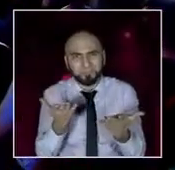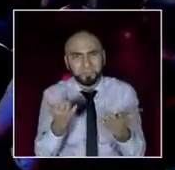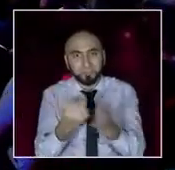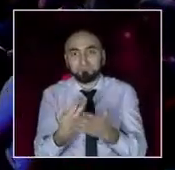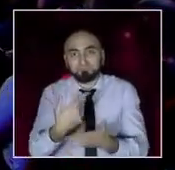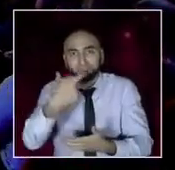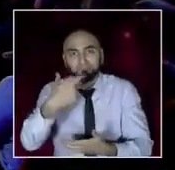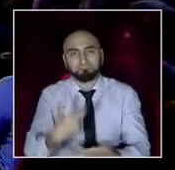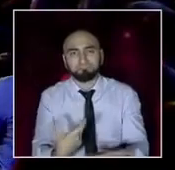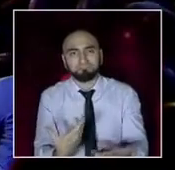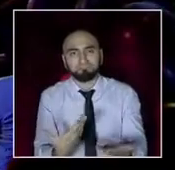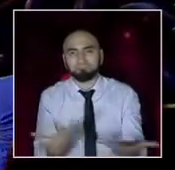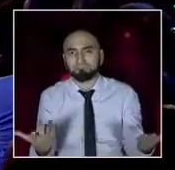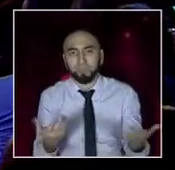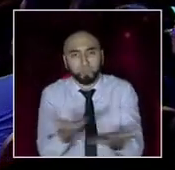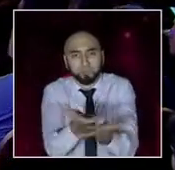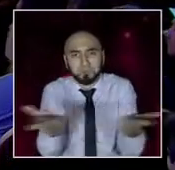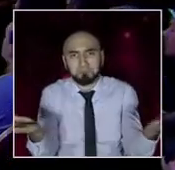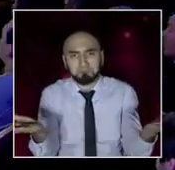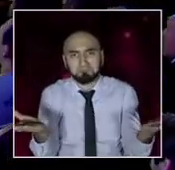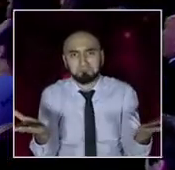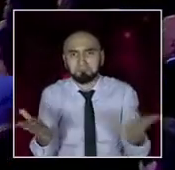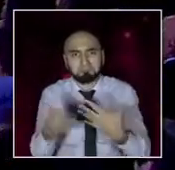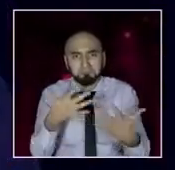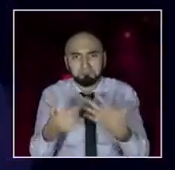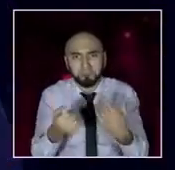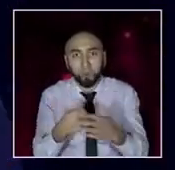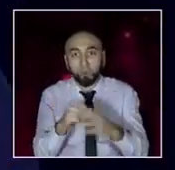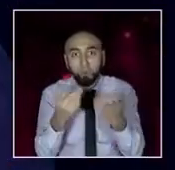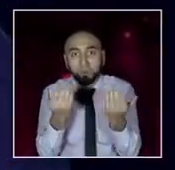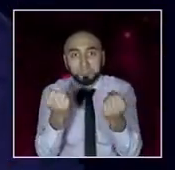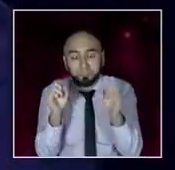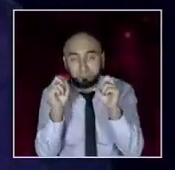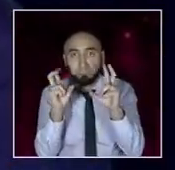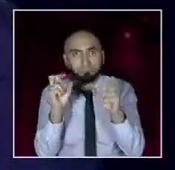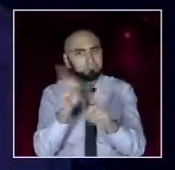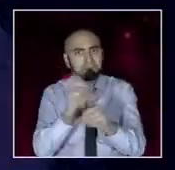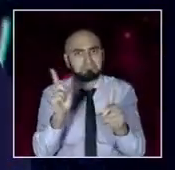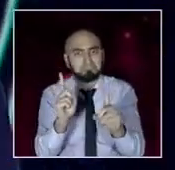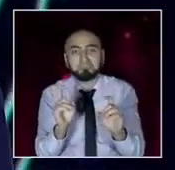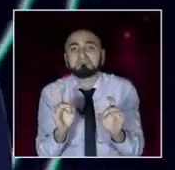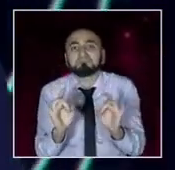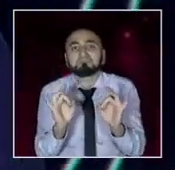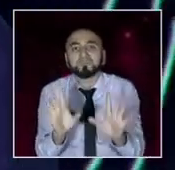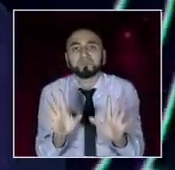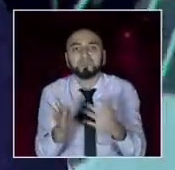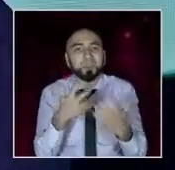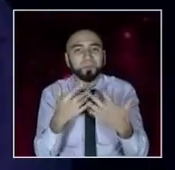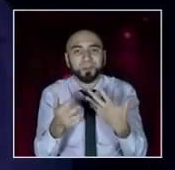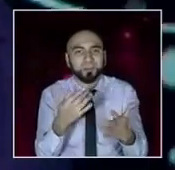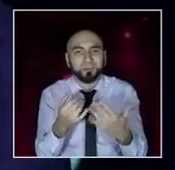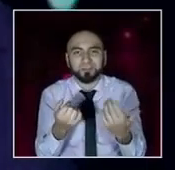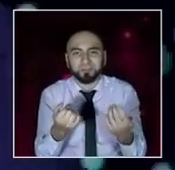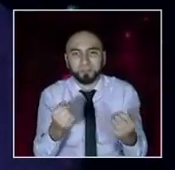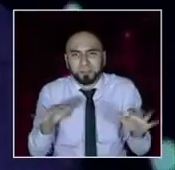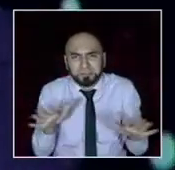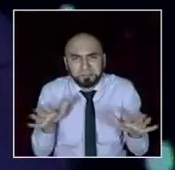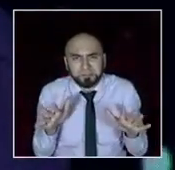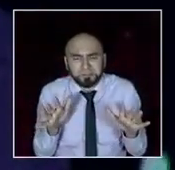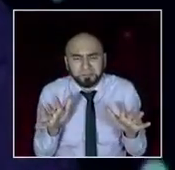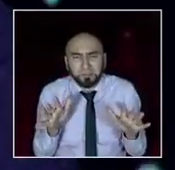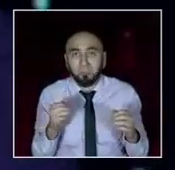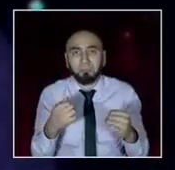experiencia específica de ser ustedes. No tienen que abrir su ojo para eso, solo ocurre. Sin esfuerzo. Es